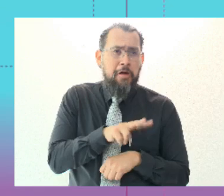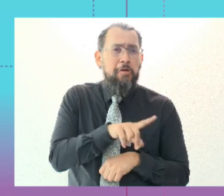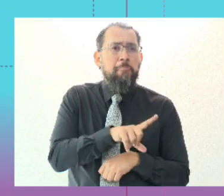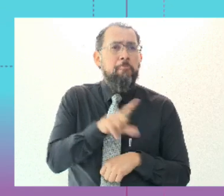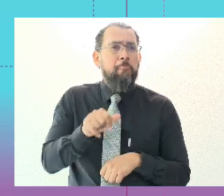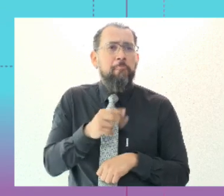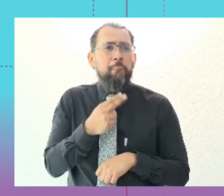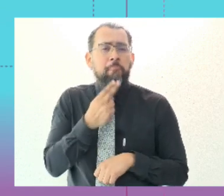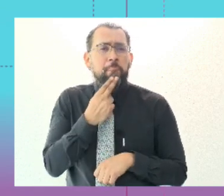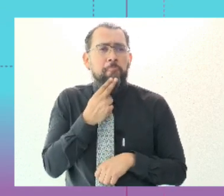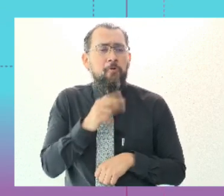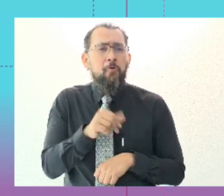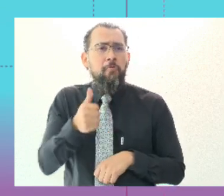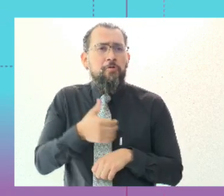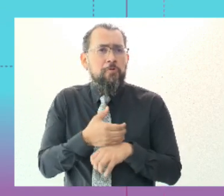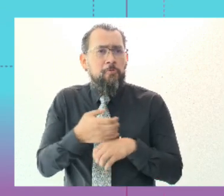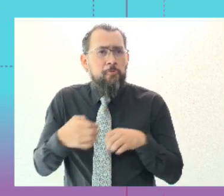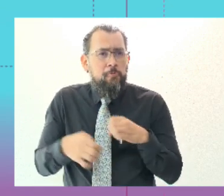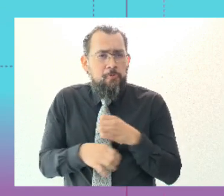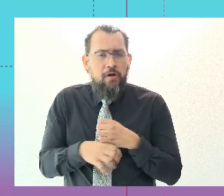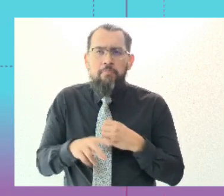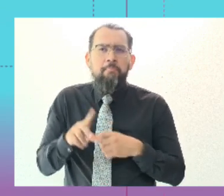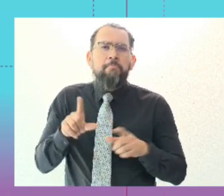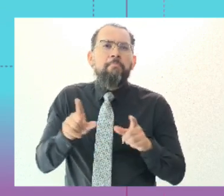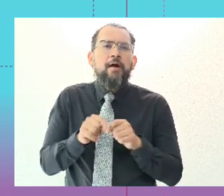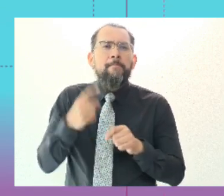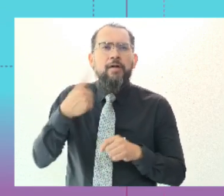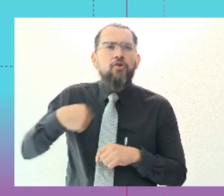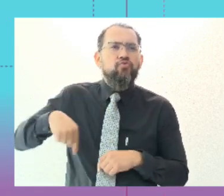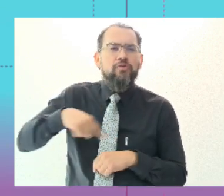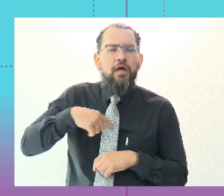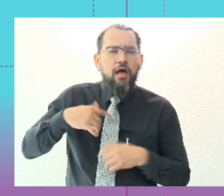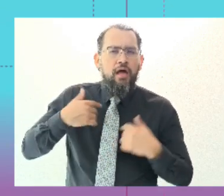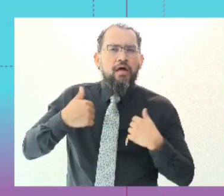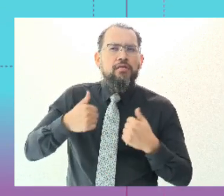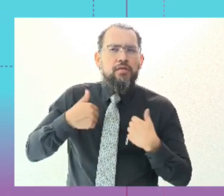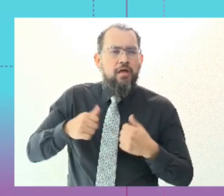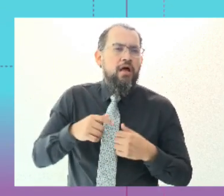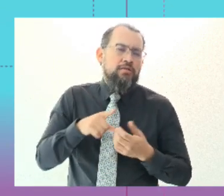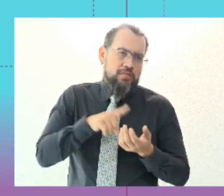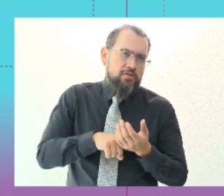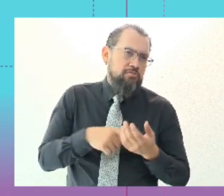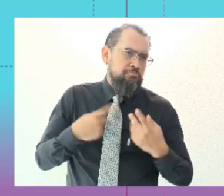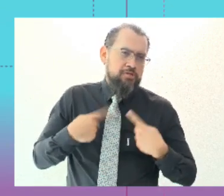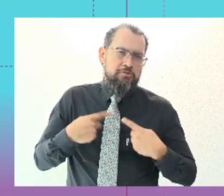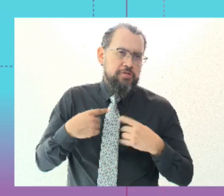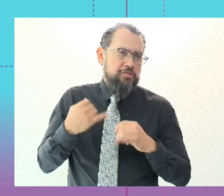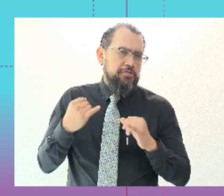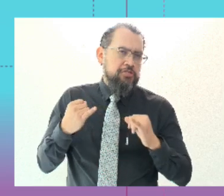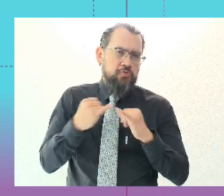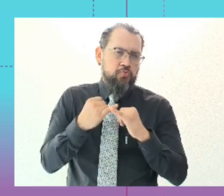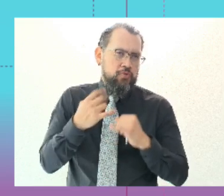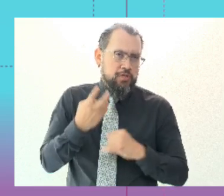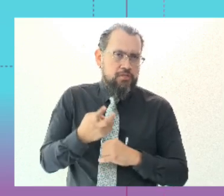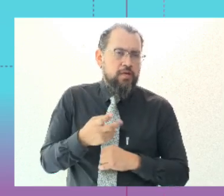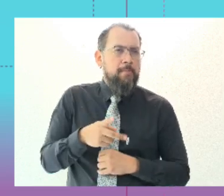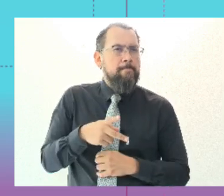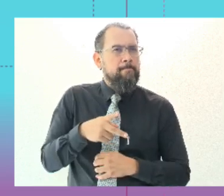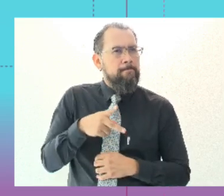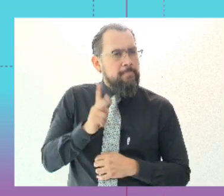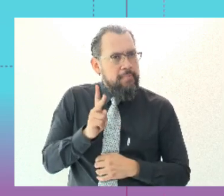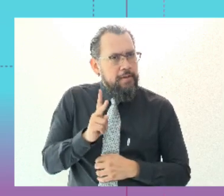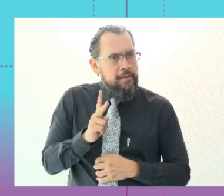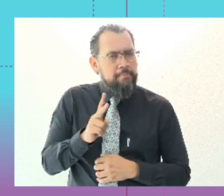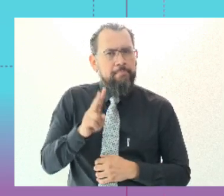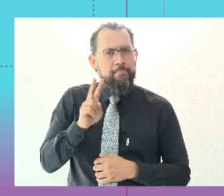utilizamos para más allá que para información personal, gente que estábamos en el instituto, pero me despierta esa idea.